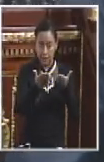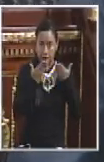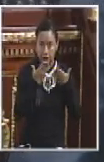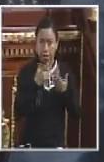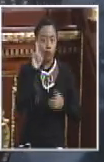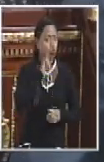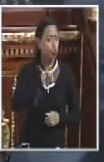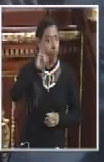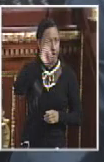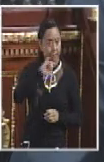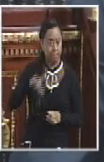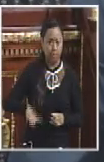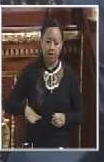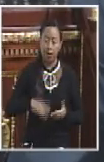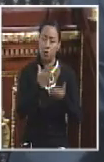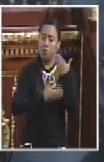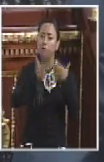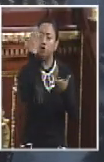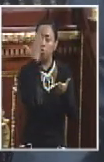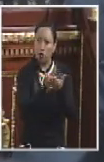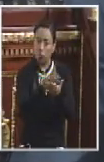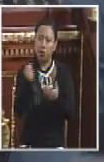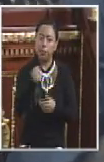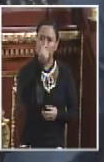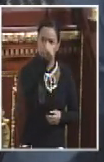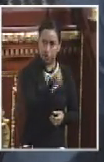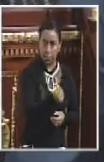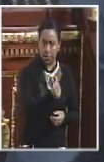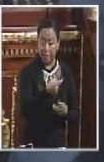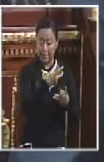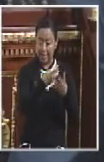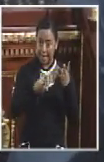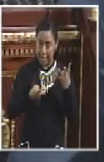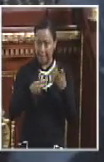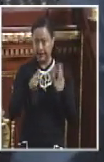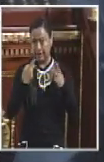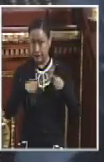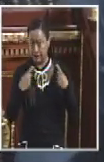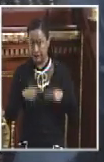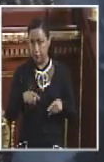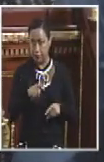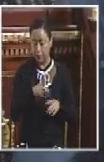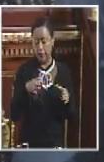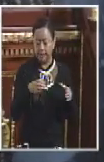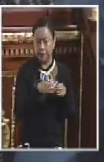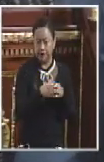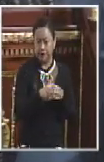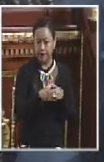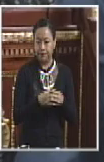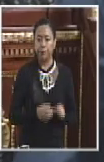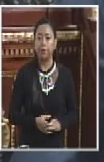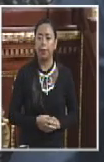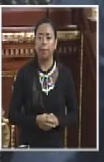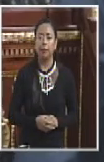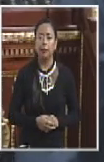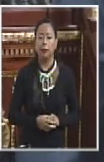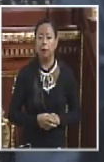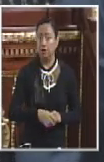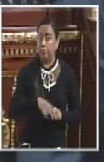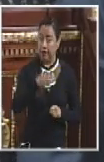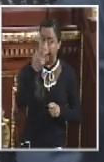de enviar la propuesta de designación de entre las personas consideradas en la terna. Hacer lo